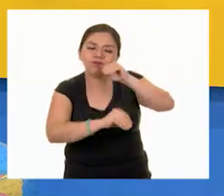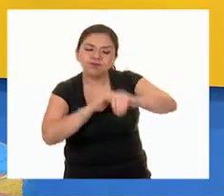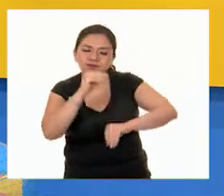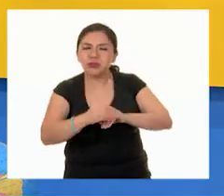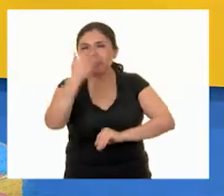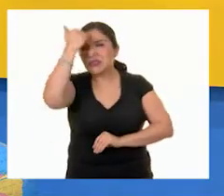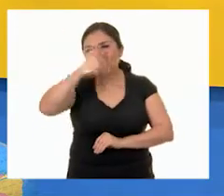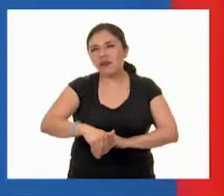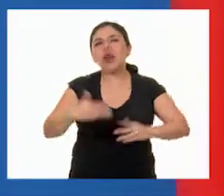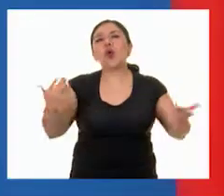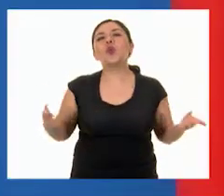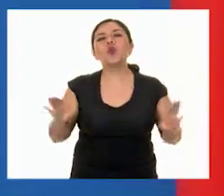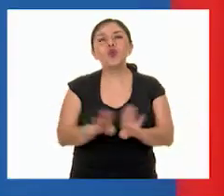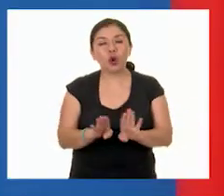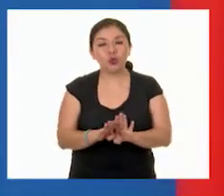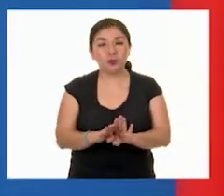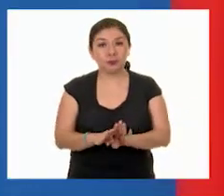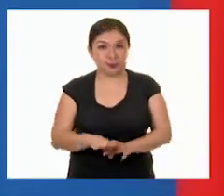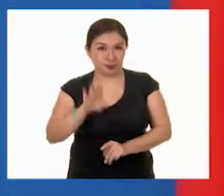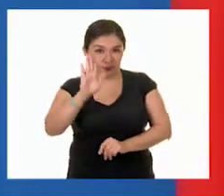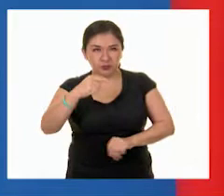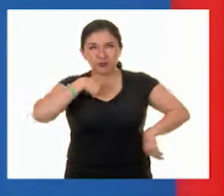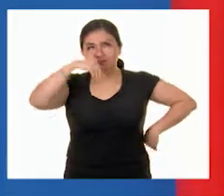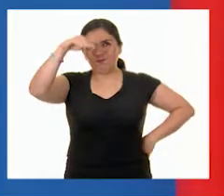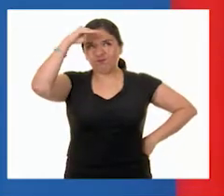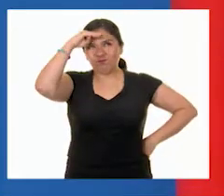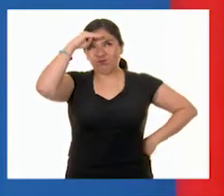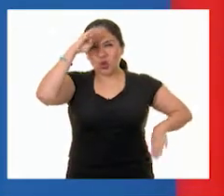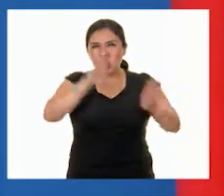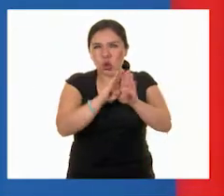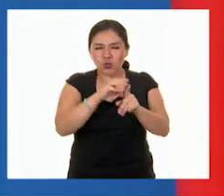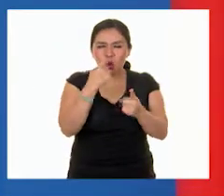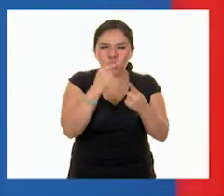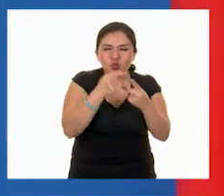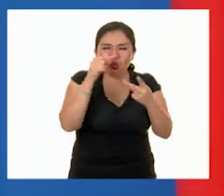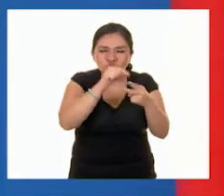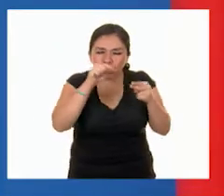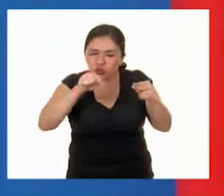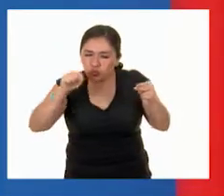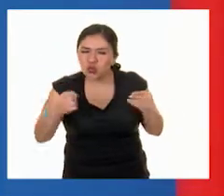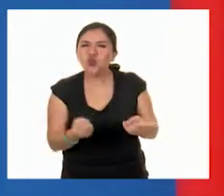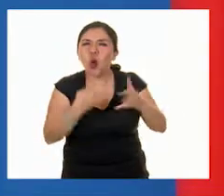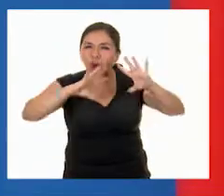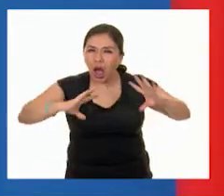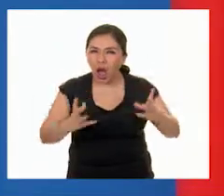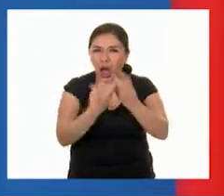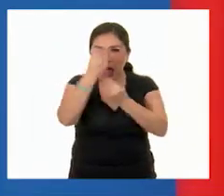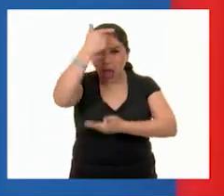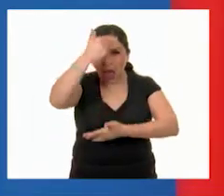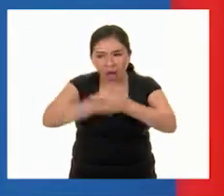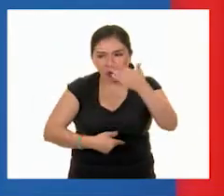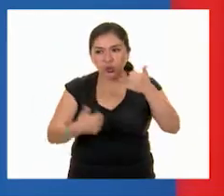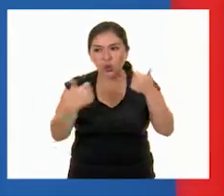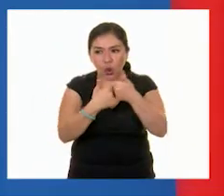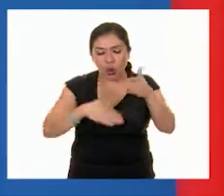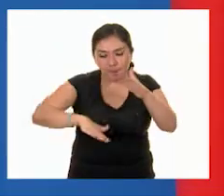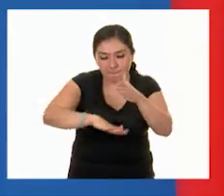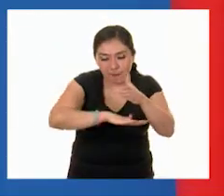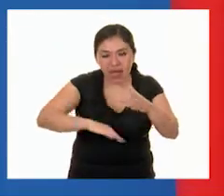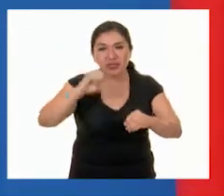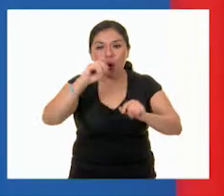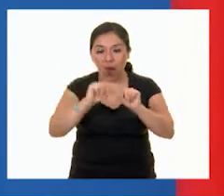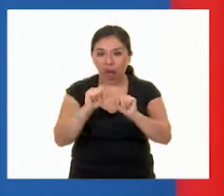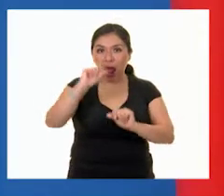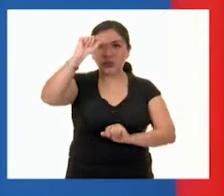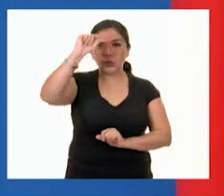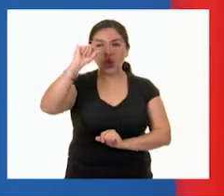podemos saber? Pues, si uso la estrategia de contar los cubos que forman el prisma, tanto en su base como por su